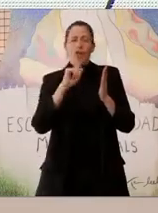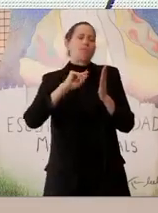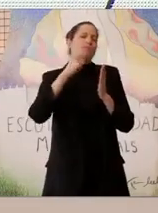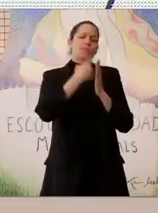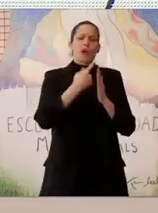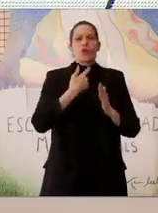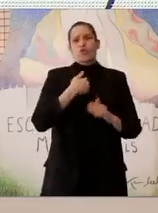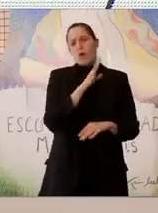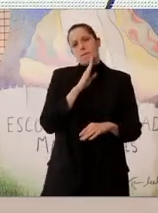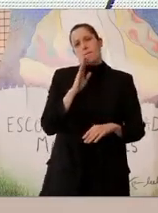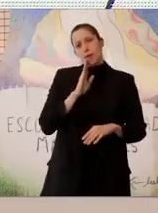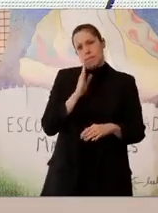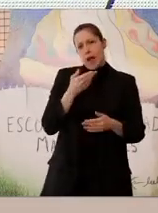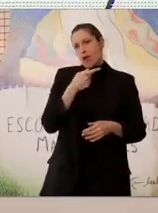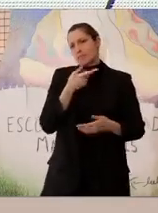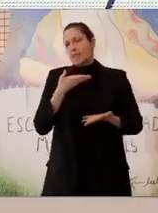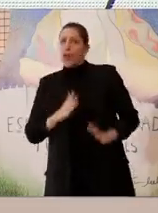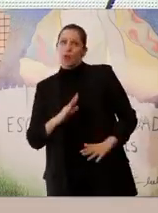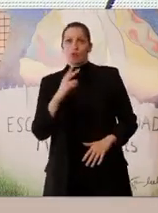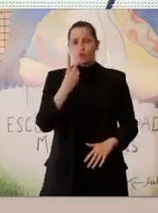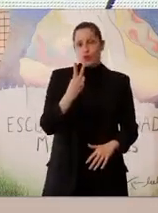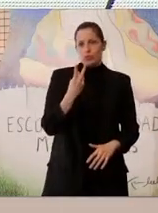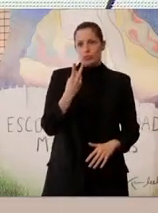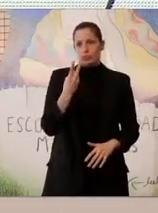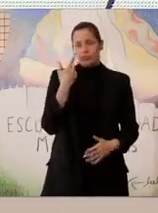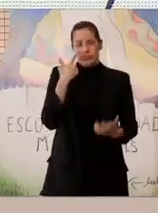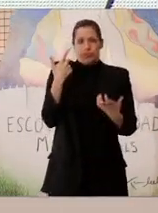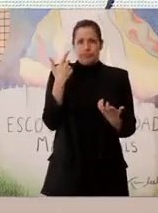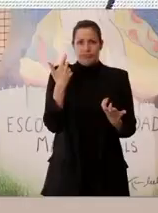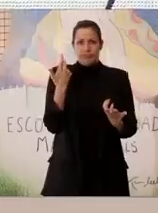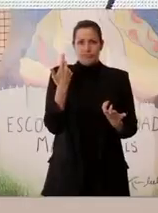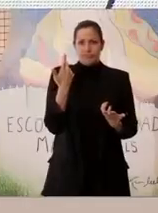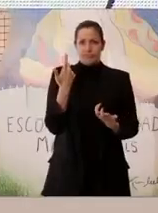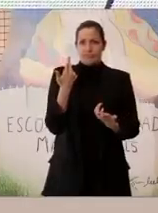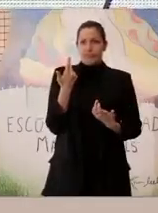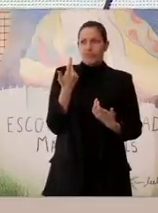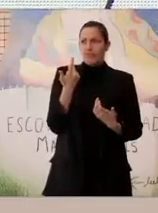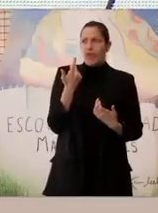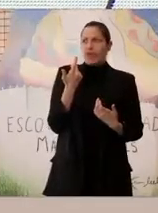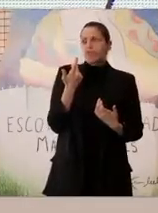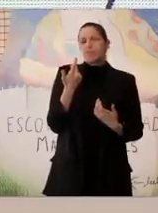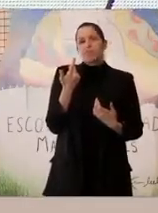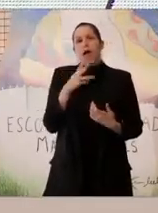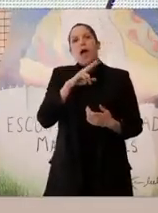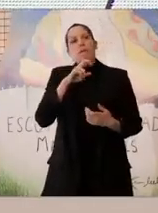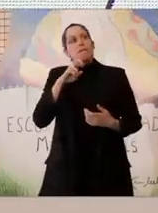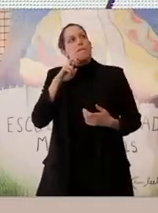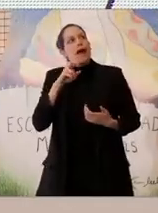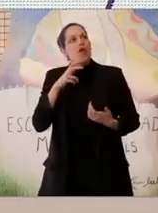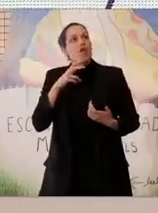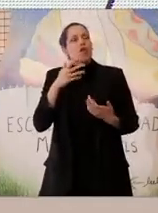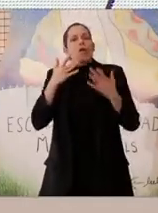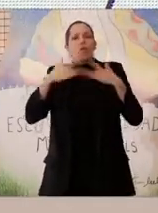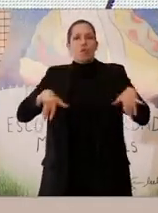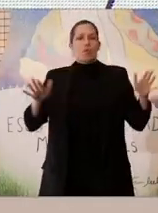Bueno, es llamativo, no tiene todavía ningún valor objetivo, pero sí que